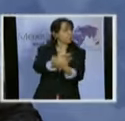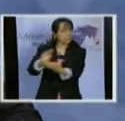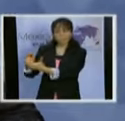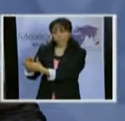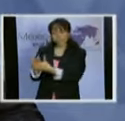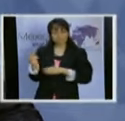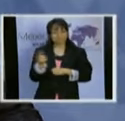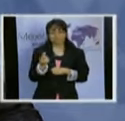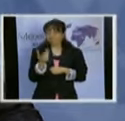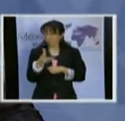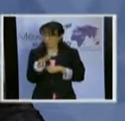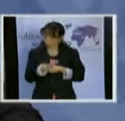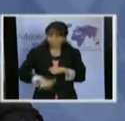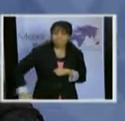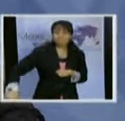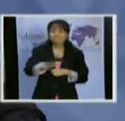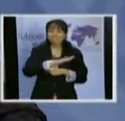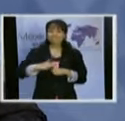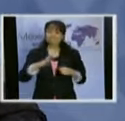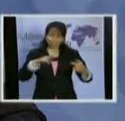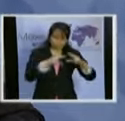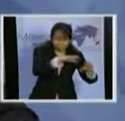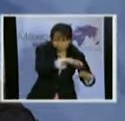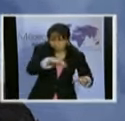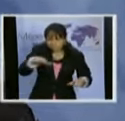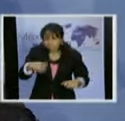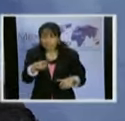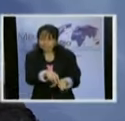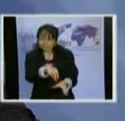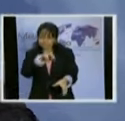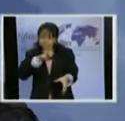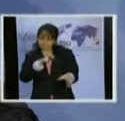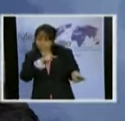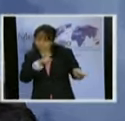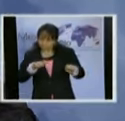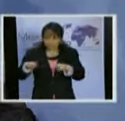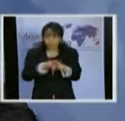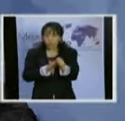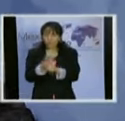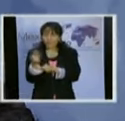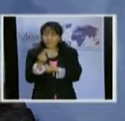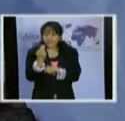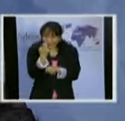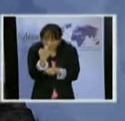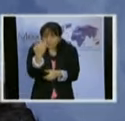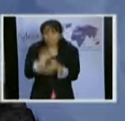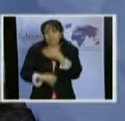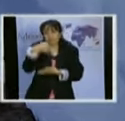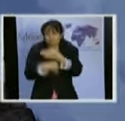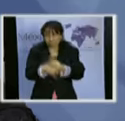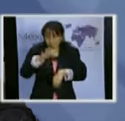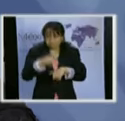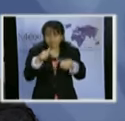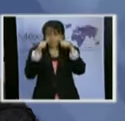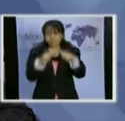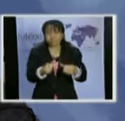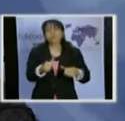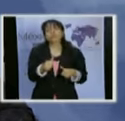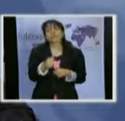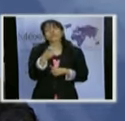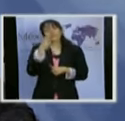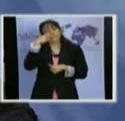esta lectura no se ha hecho a fondo. Y en este sentido nos parece muy relevante, y creo que es un tema que no se ha tratado aquí